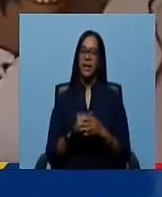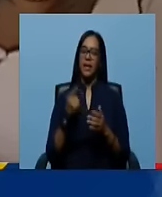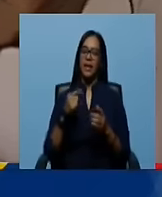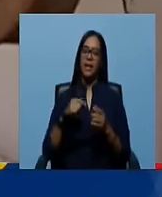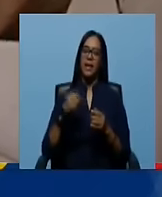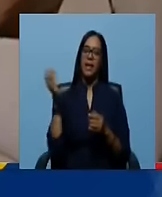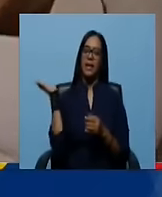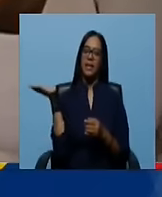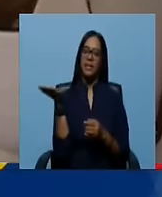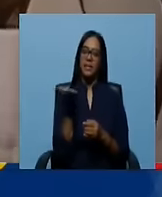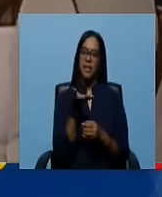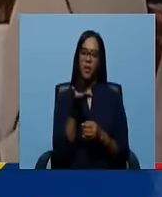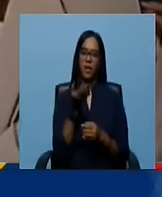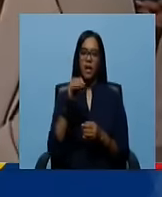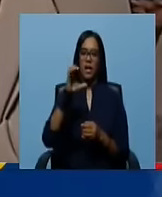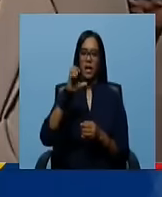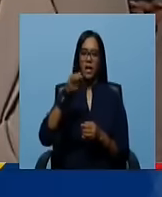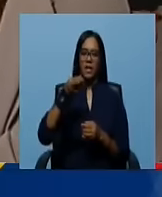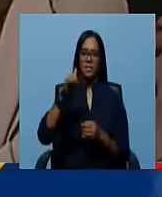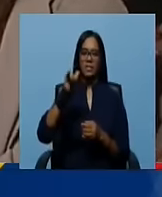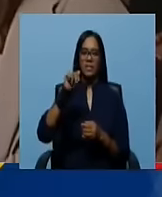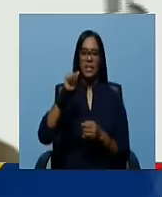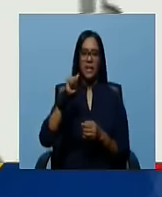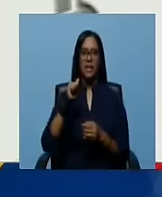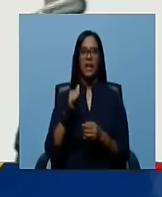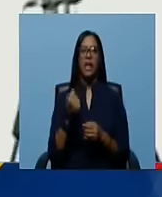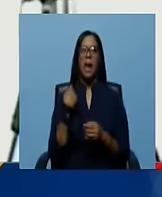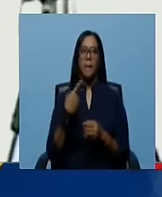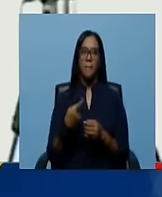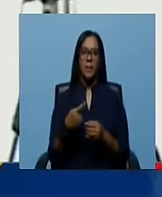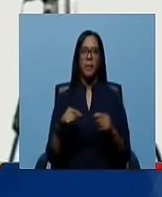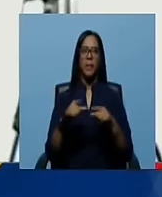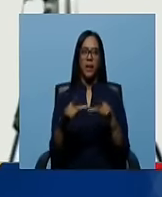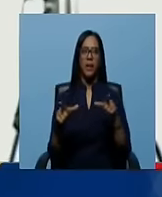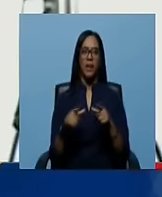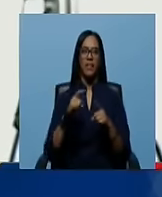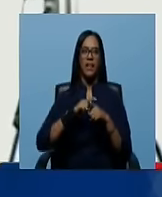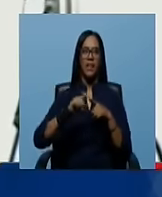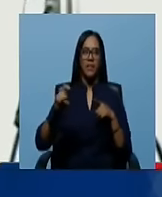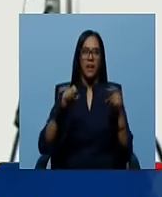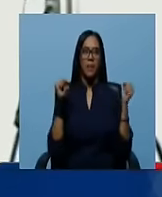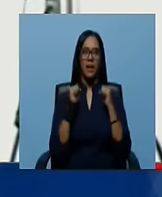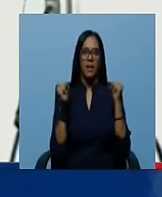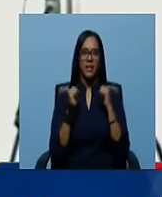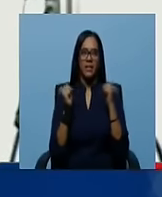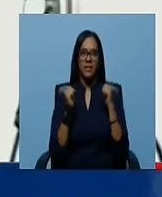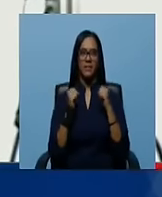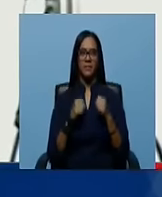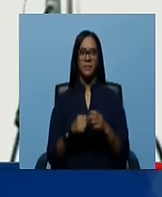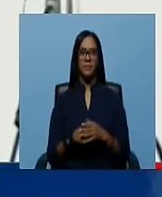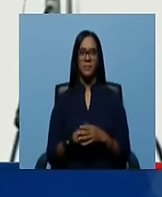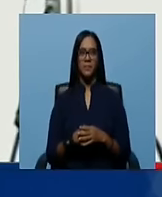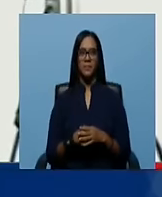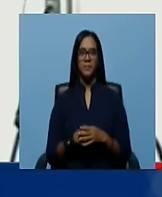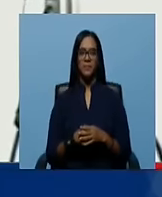Restaurant, en la primera parada del teleférico de Mérida.